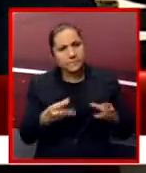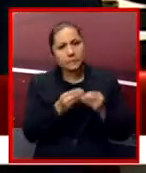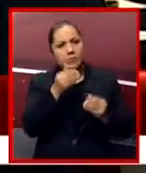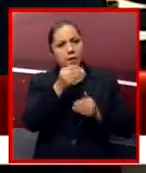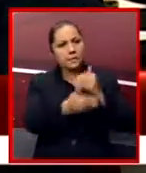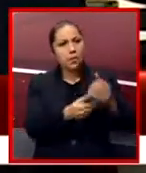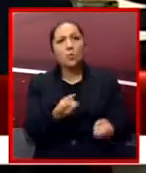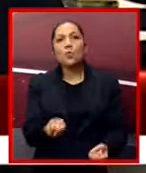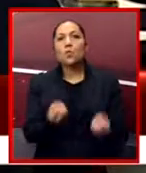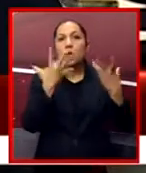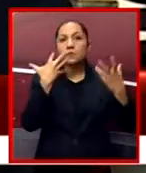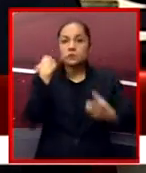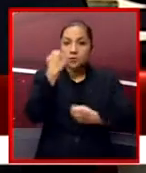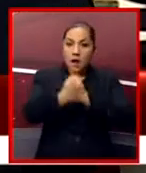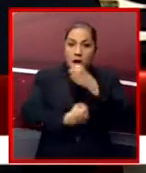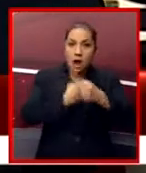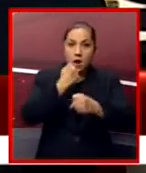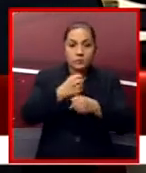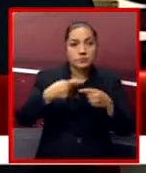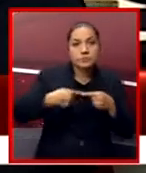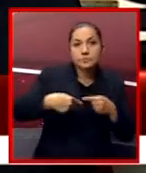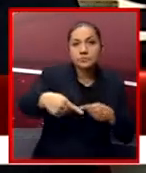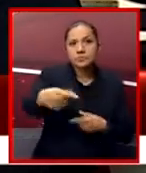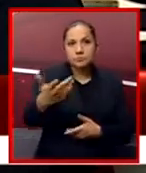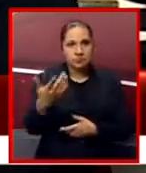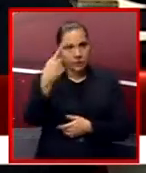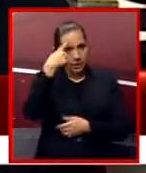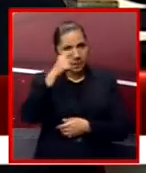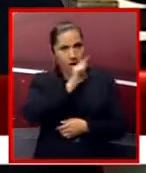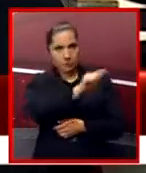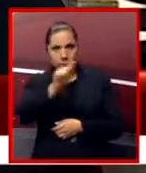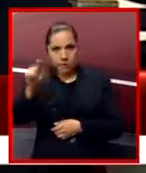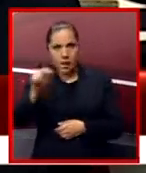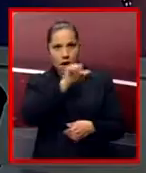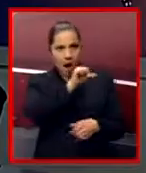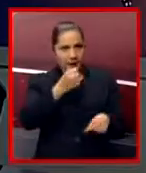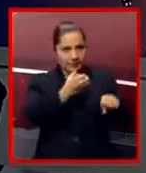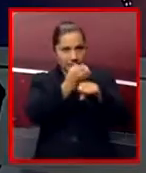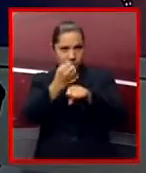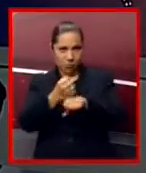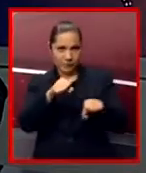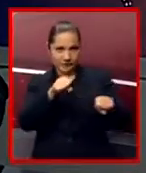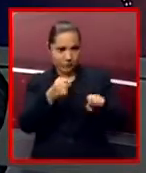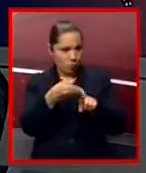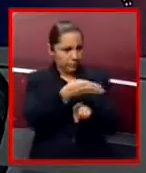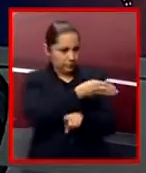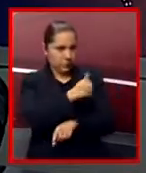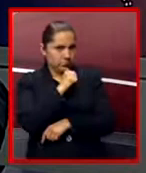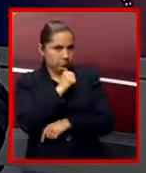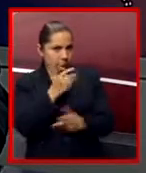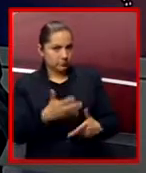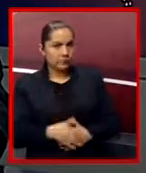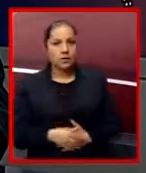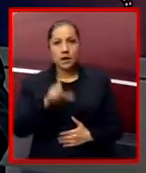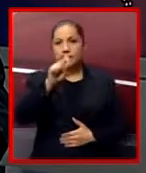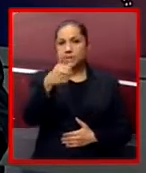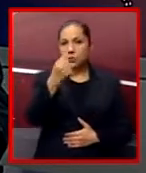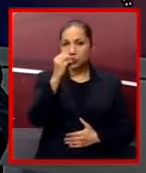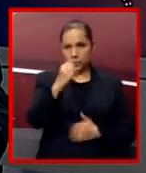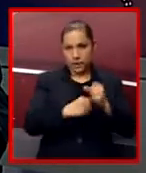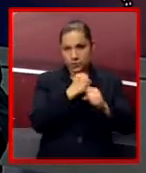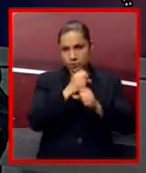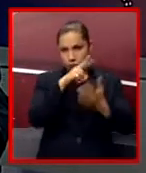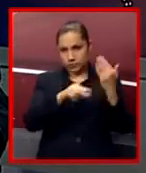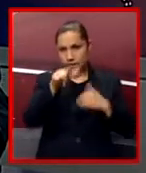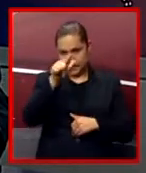productividad que al menos tenían los estados antes del sismo. Fue por la tarde del 26 de octubre de